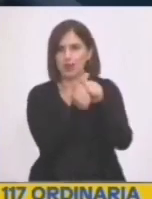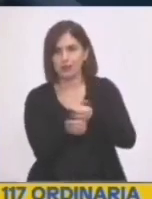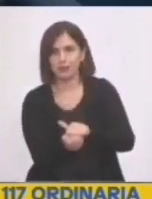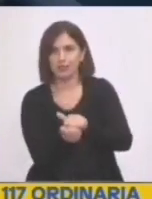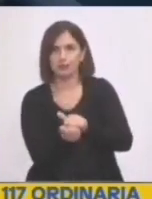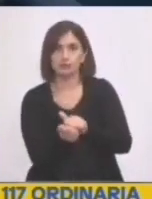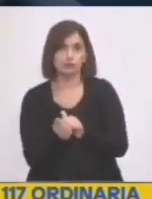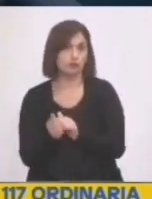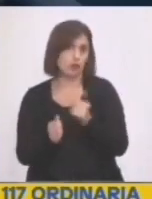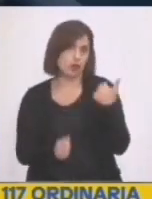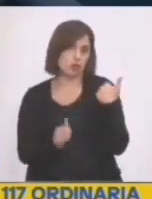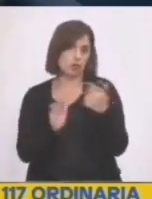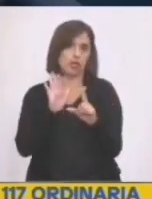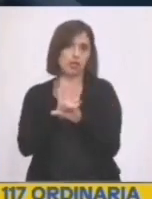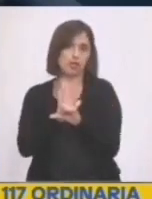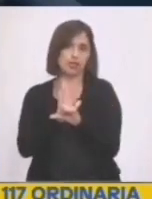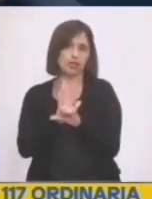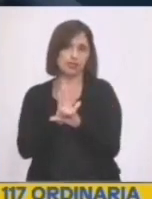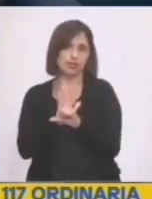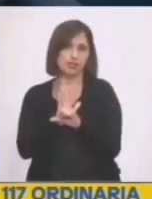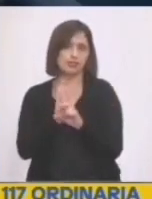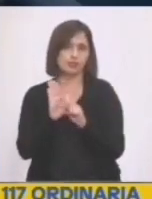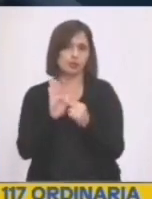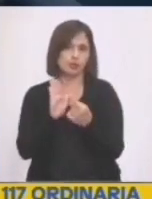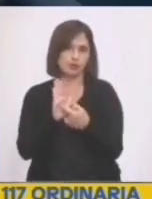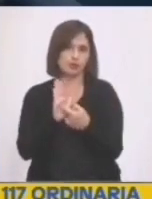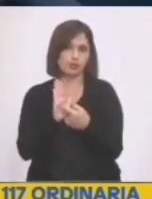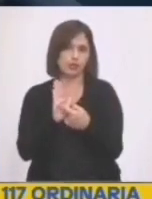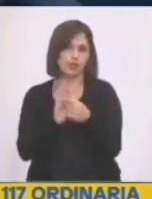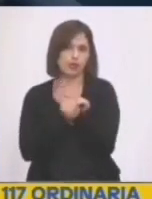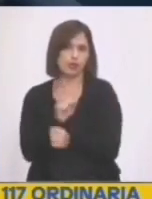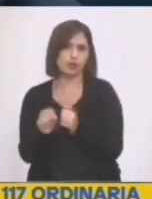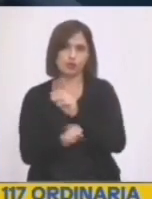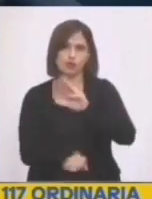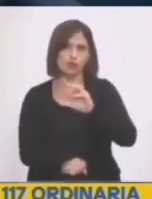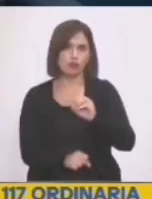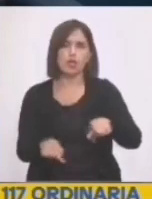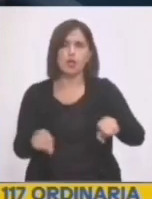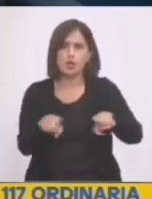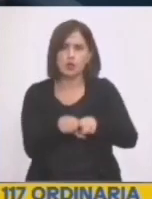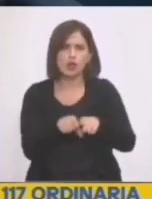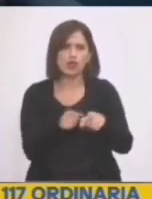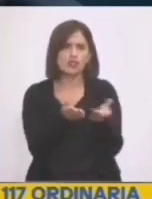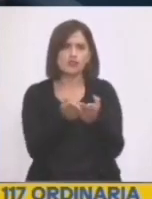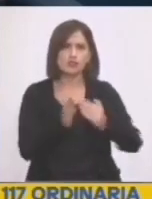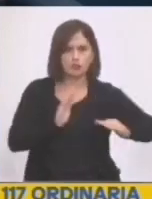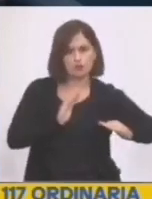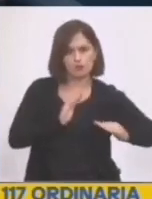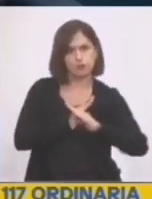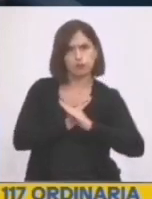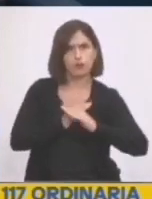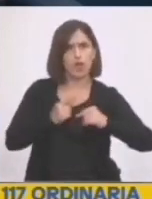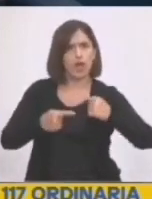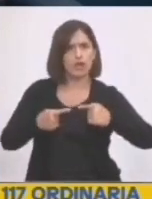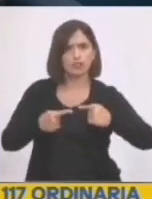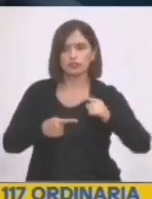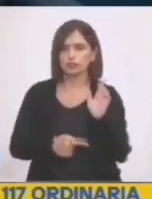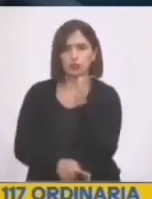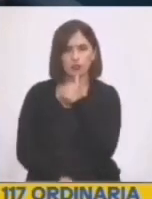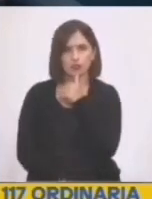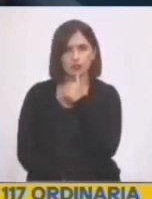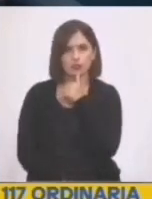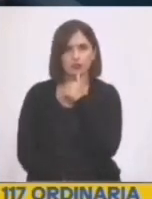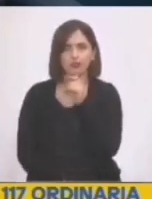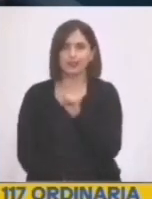Pese a que la Ley General de urbanismo de construcciones se modificó A mediados de los noventa todavía en servicio público que no tienen rampa de acceso universal pero tampoco